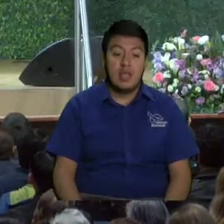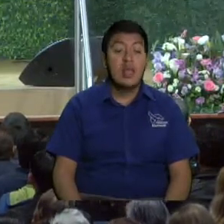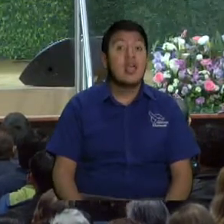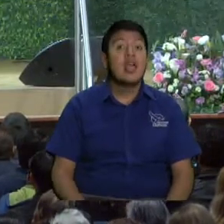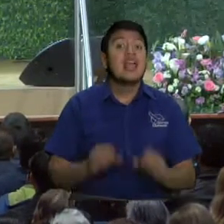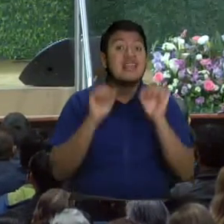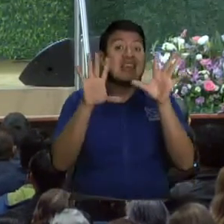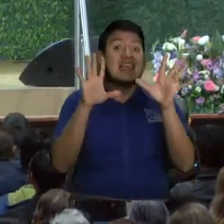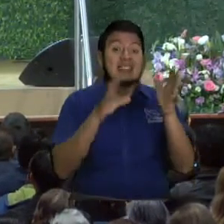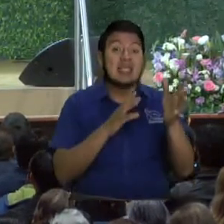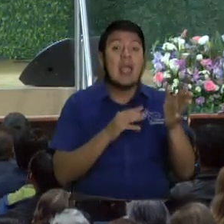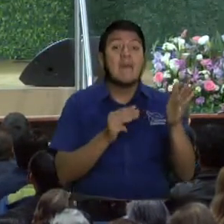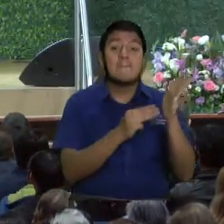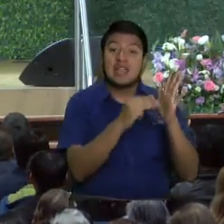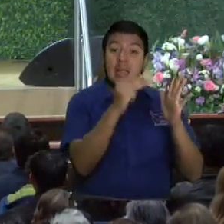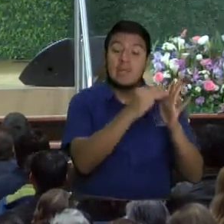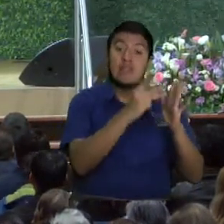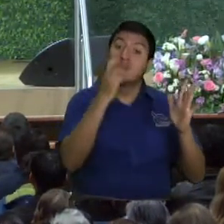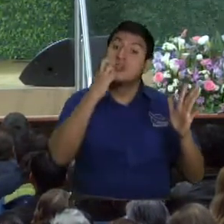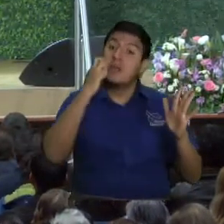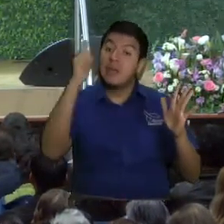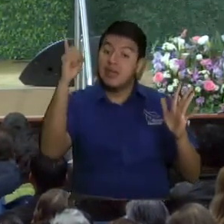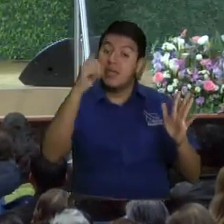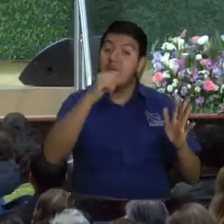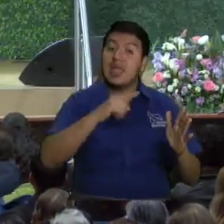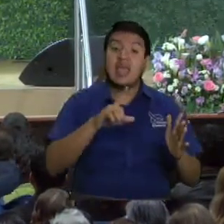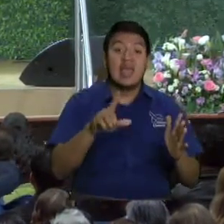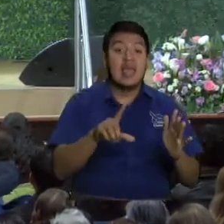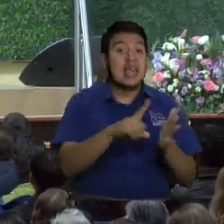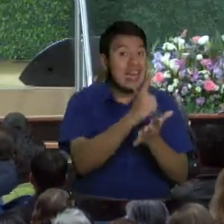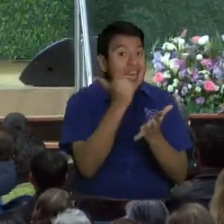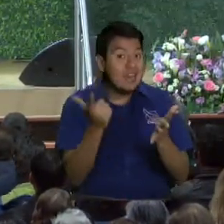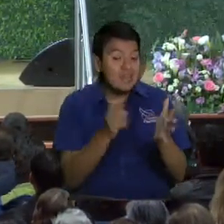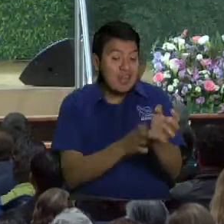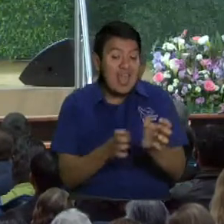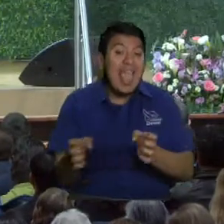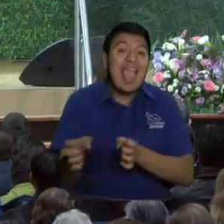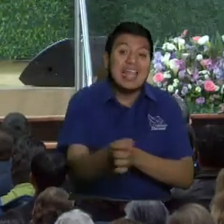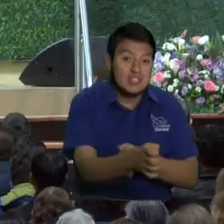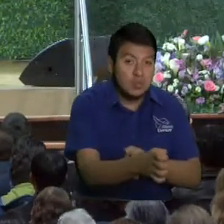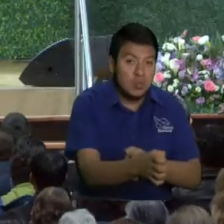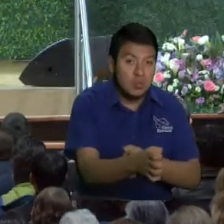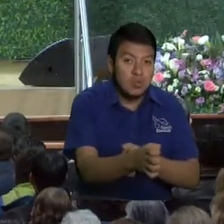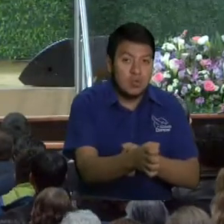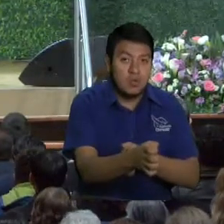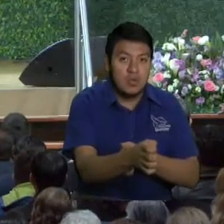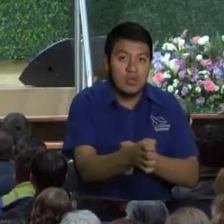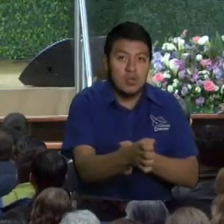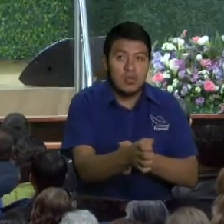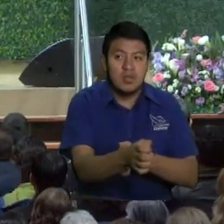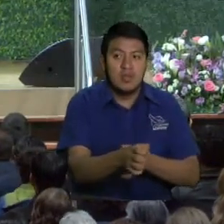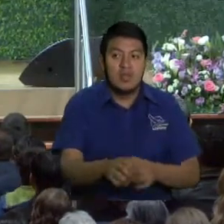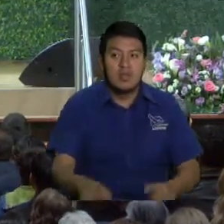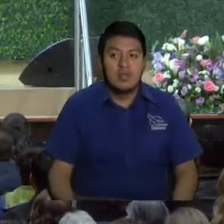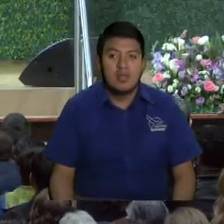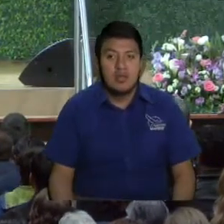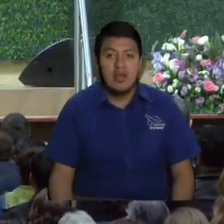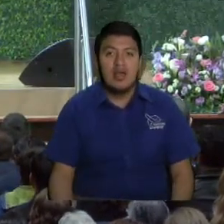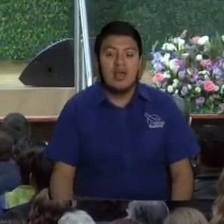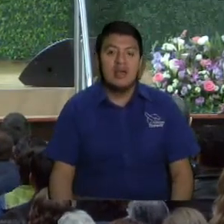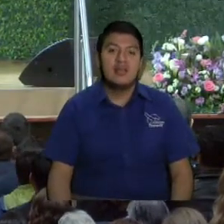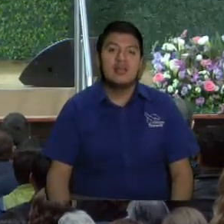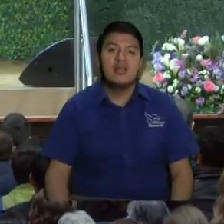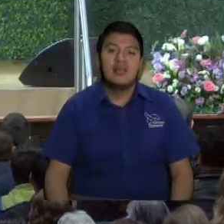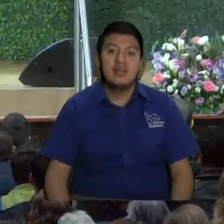capítulo 20. Pero ahora no los estamos desechando, porque Jesucristo los vino a cumplir